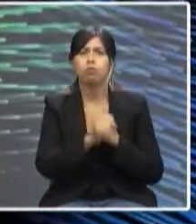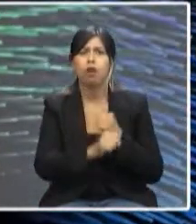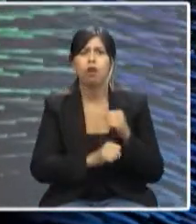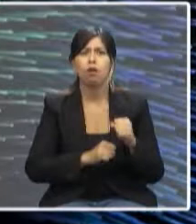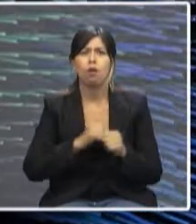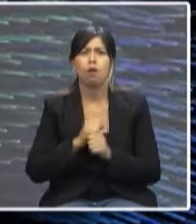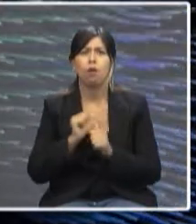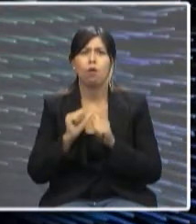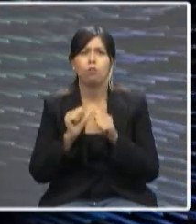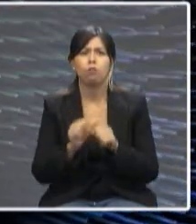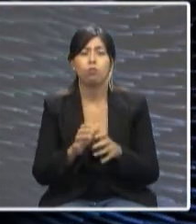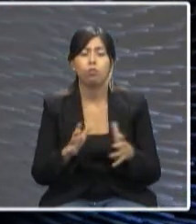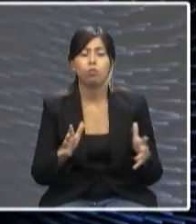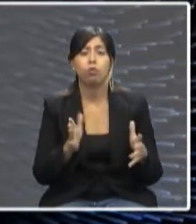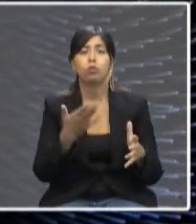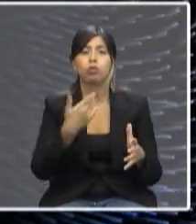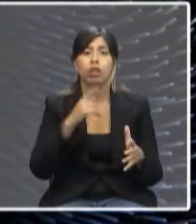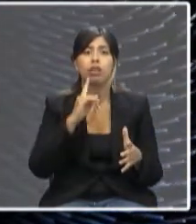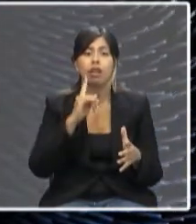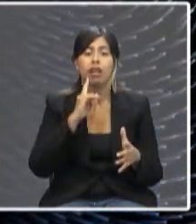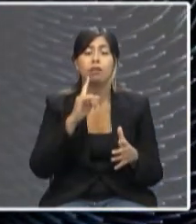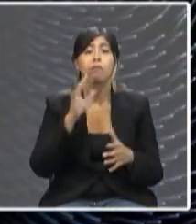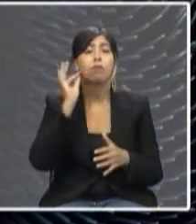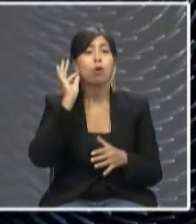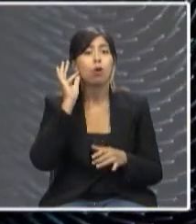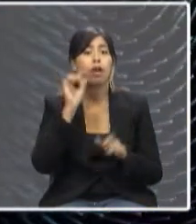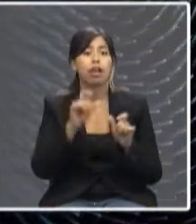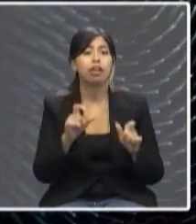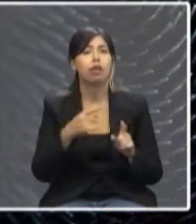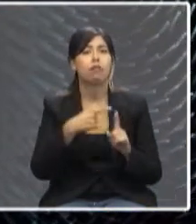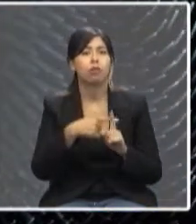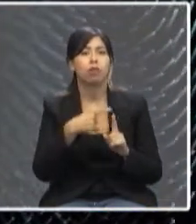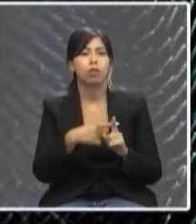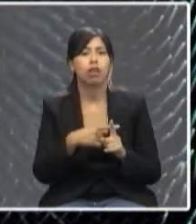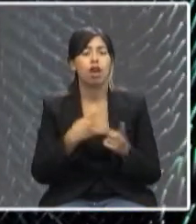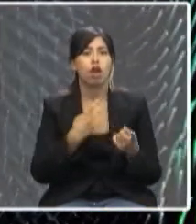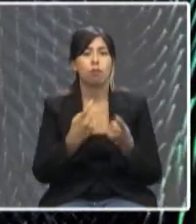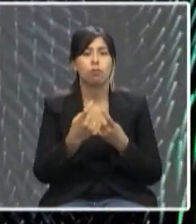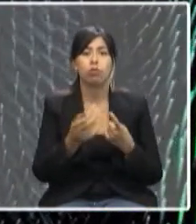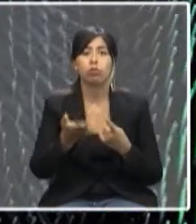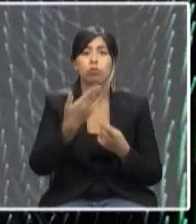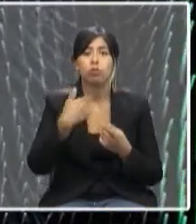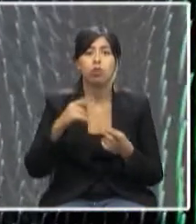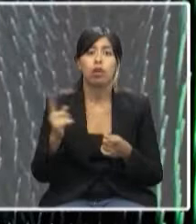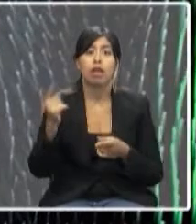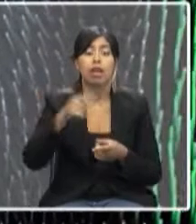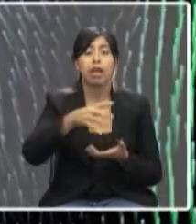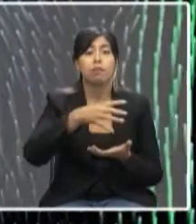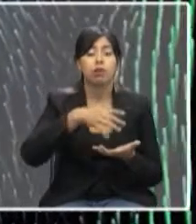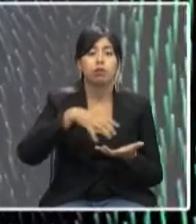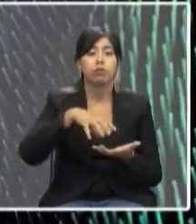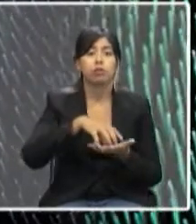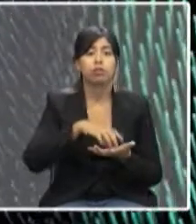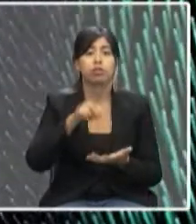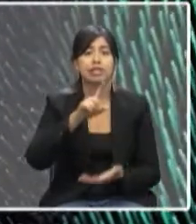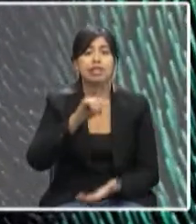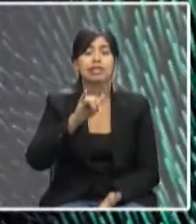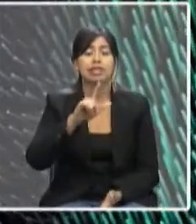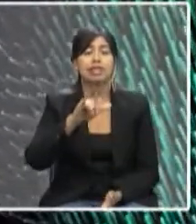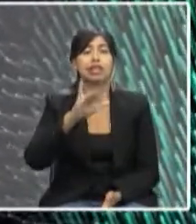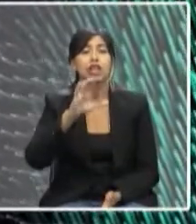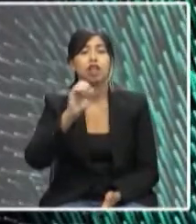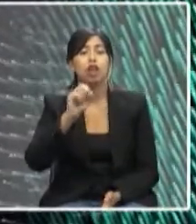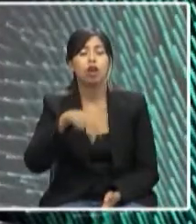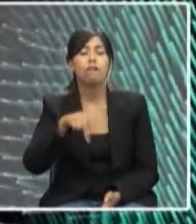Nosotros tenemos, mujeres especialmente, una ventaja competitiva, porque cuando llegamos a Silicon Valley o a cualquier lugar de